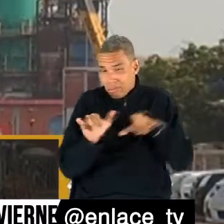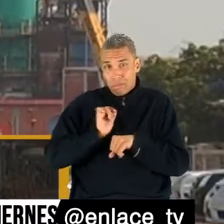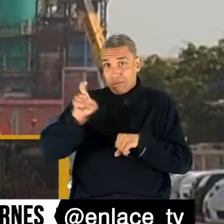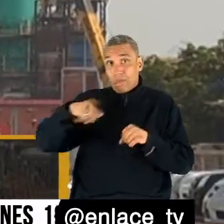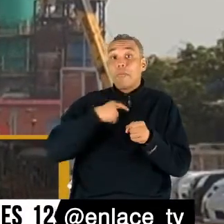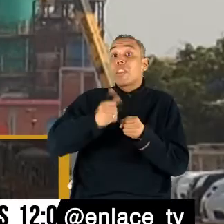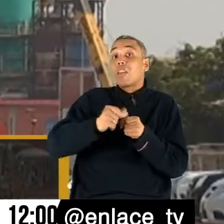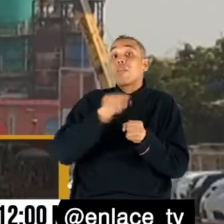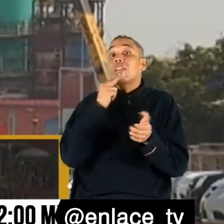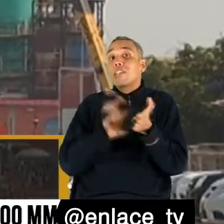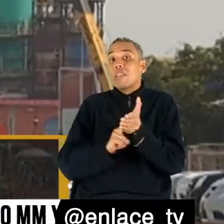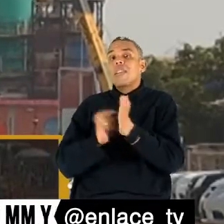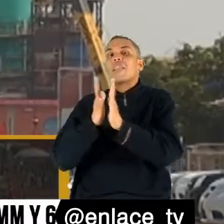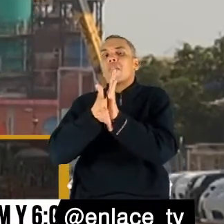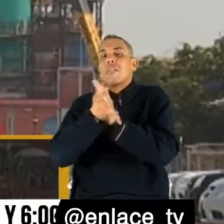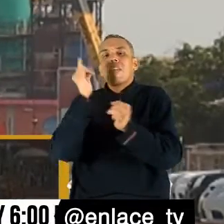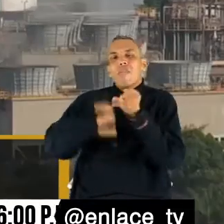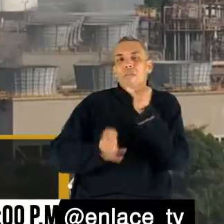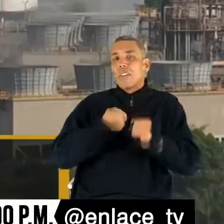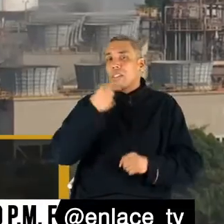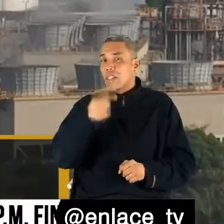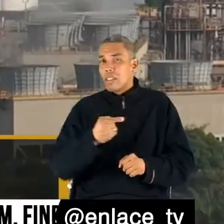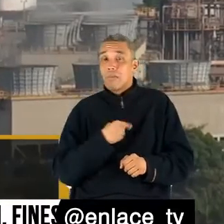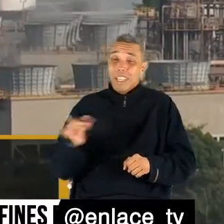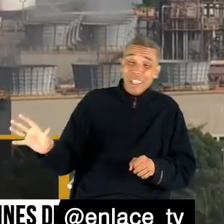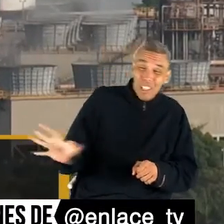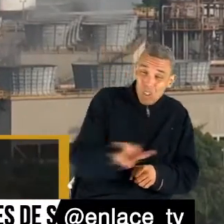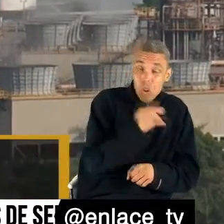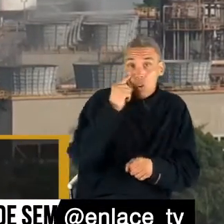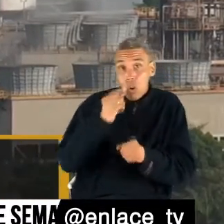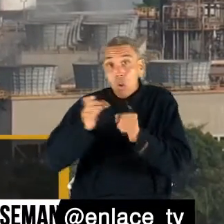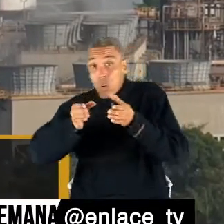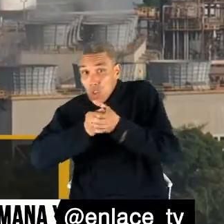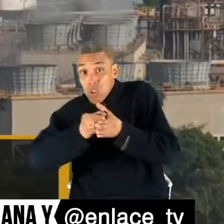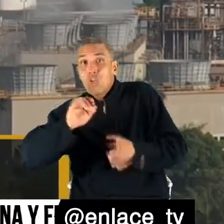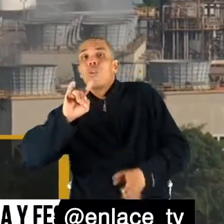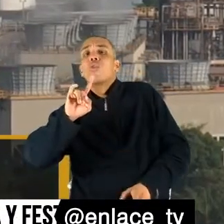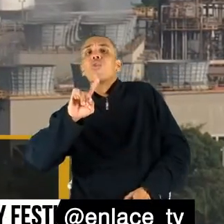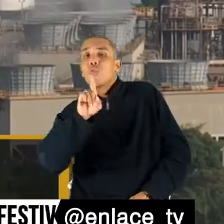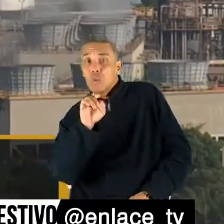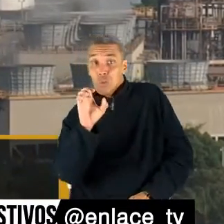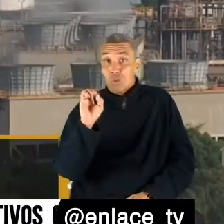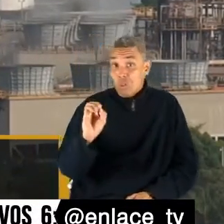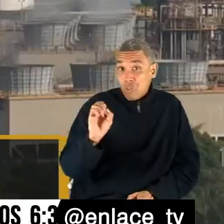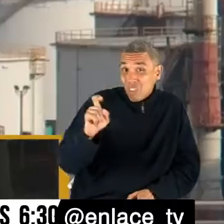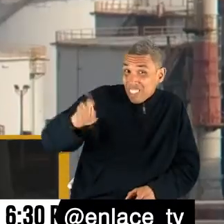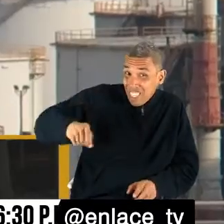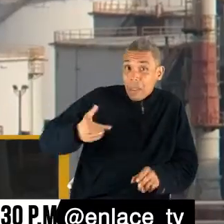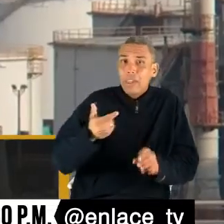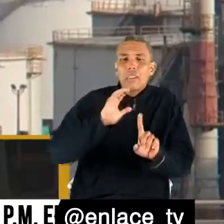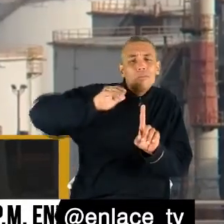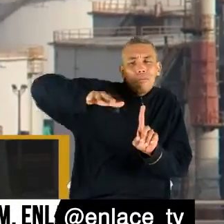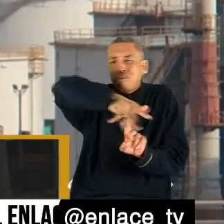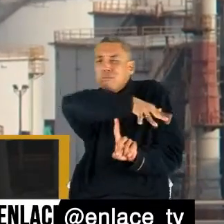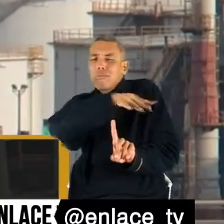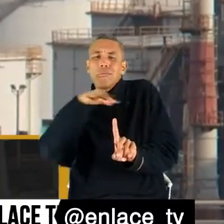que todos, incluyendo la dirigencia sindical, cumplan con rigor y oportunidad los protocolos de seguridad